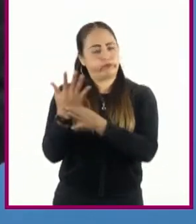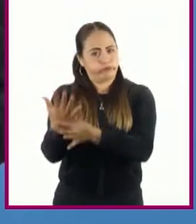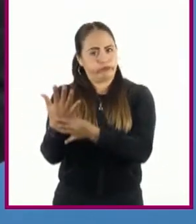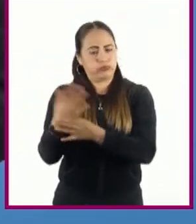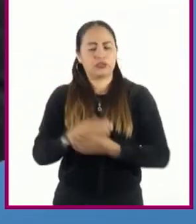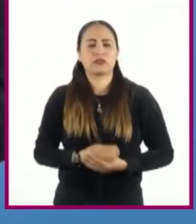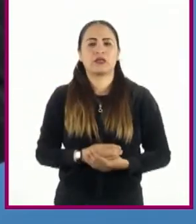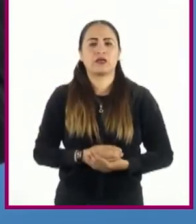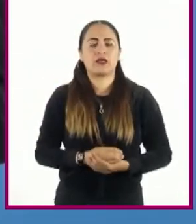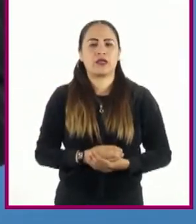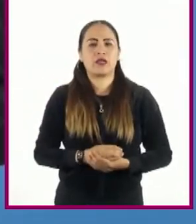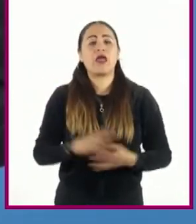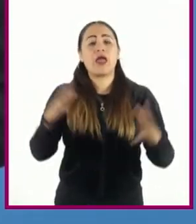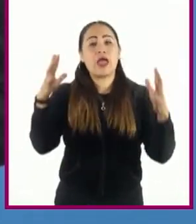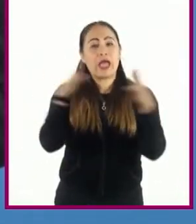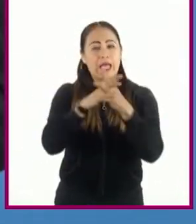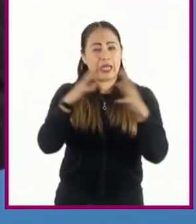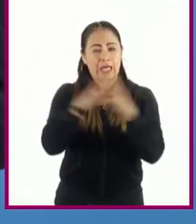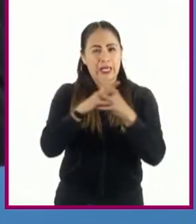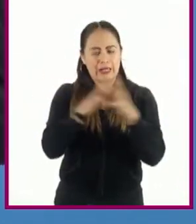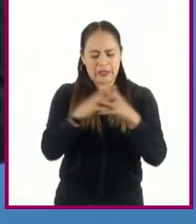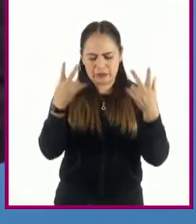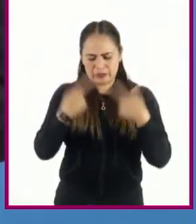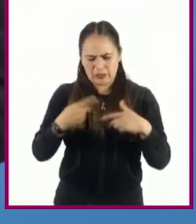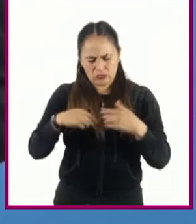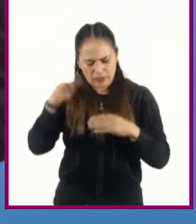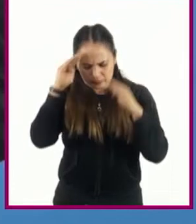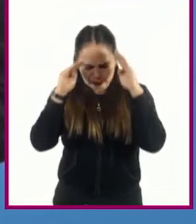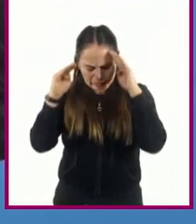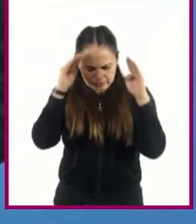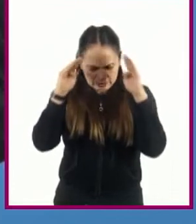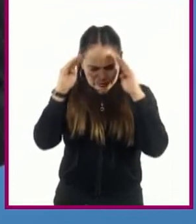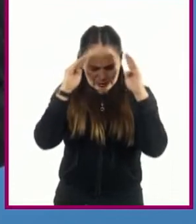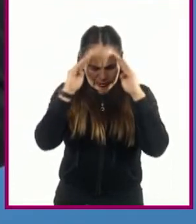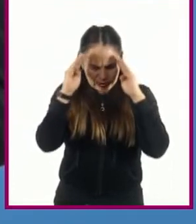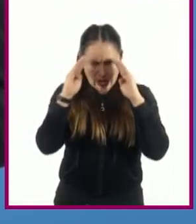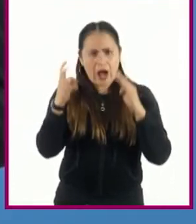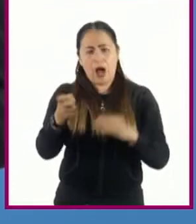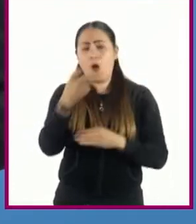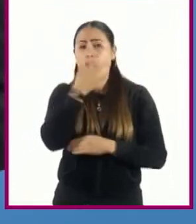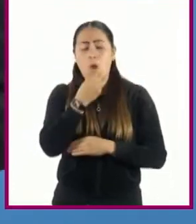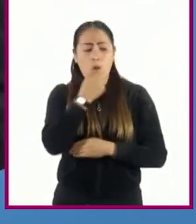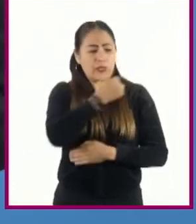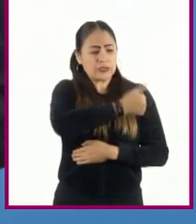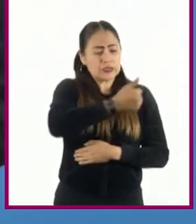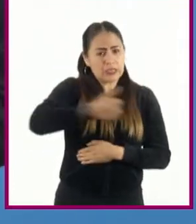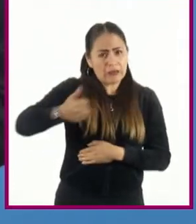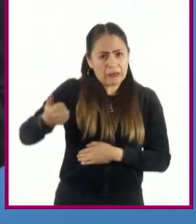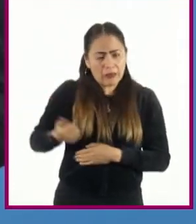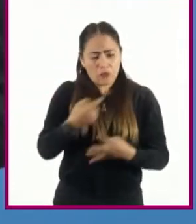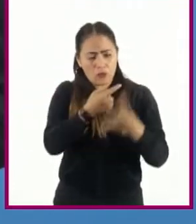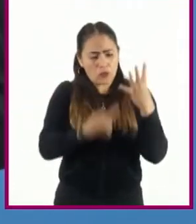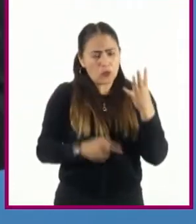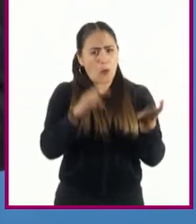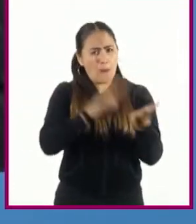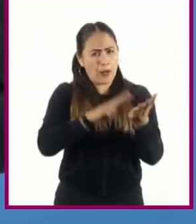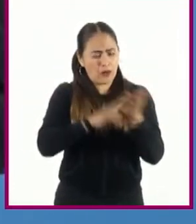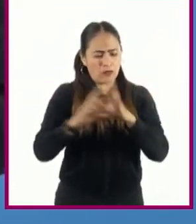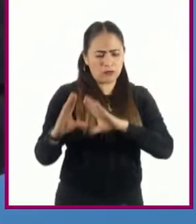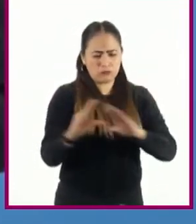Puesto que las guerras nacen en la mente de los hombres, es en la mente de los hombres donde deben erigirse los baluartes de la